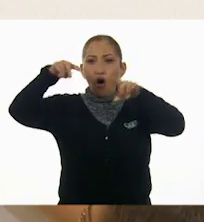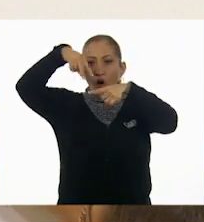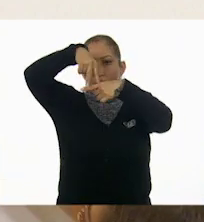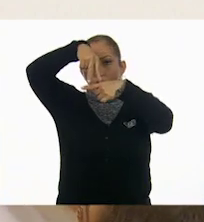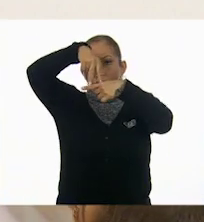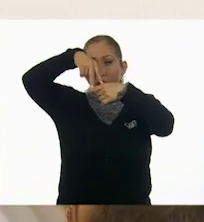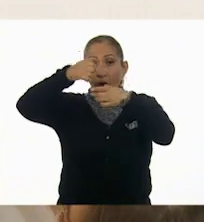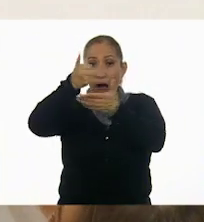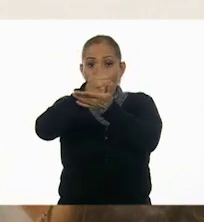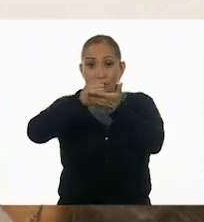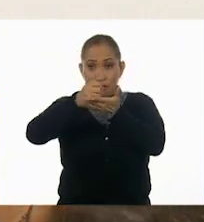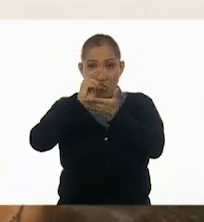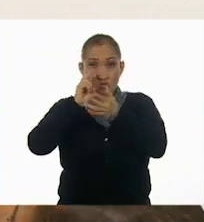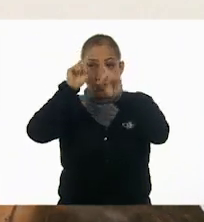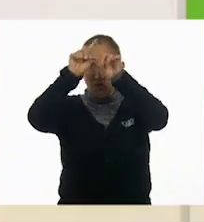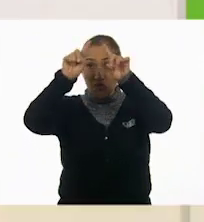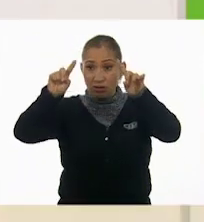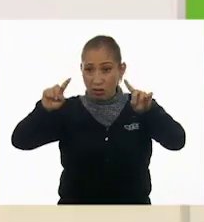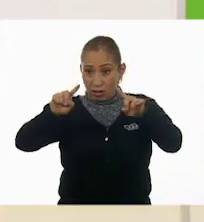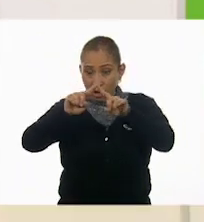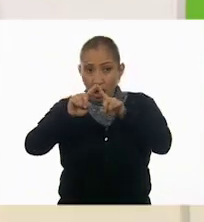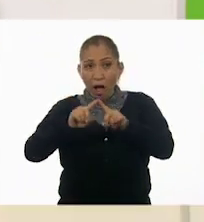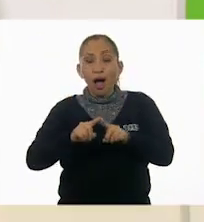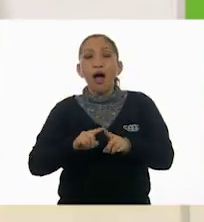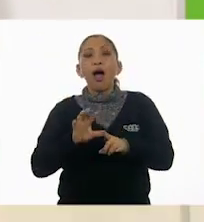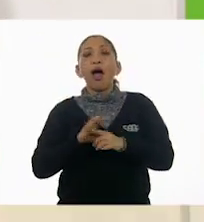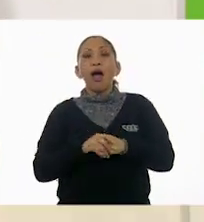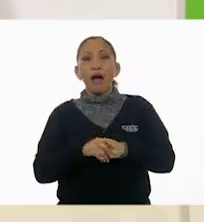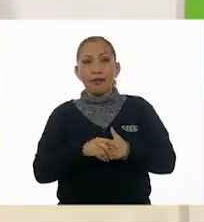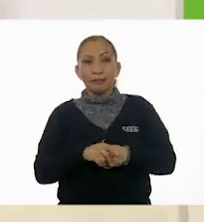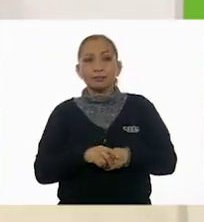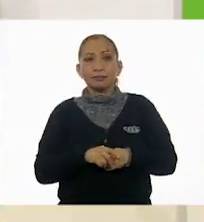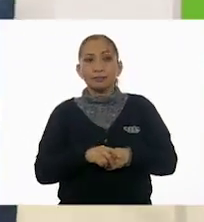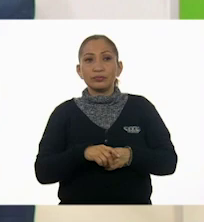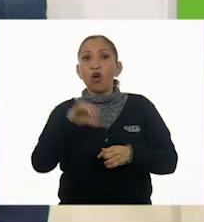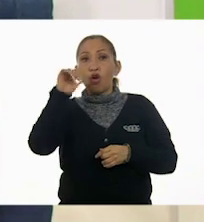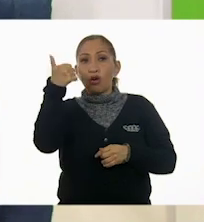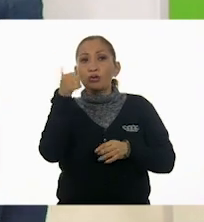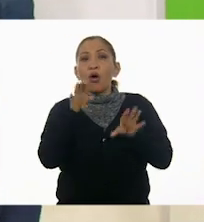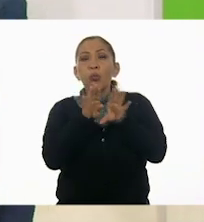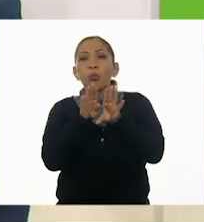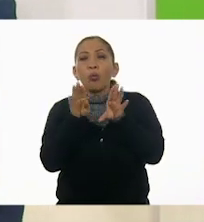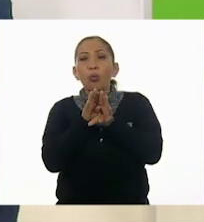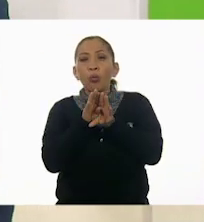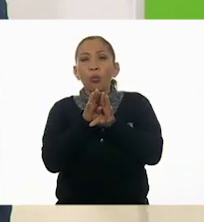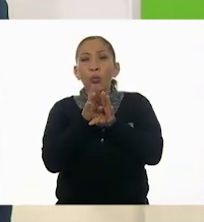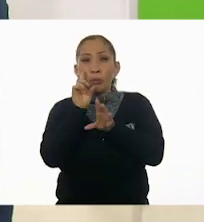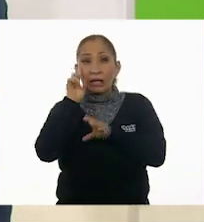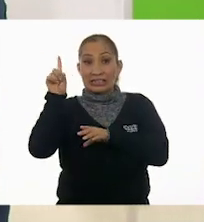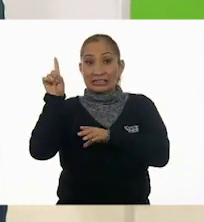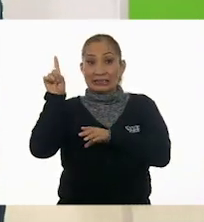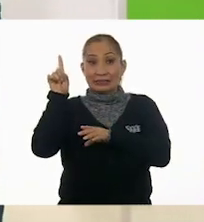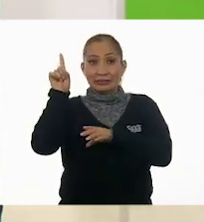azul en el centro, sí, ¿verdad? Gracias. ¡Oh! A ver, ¿la siguiente cómo sería?